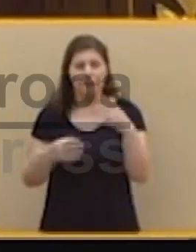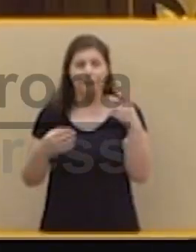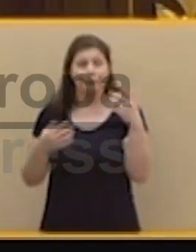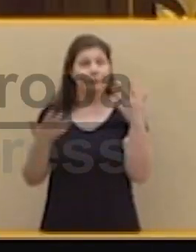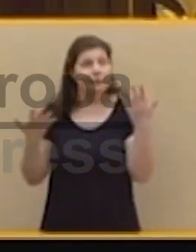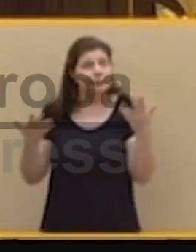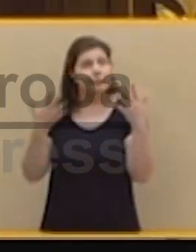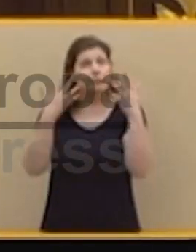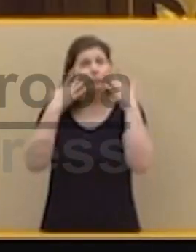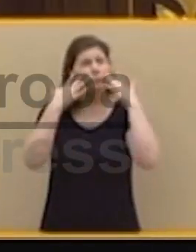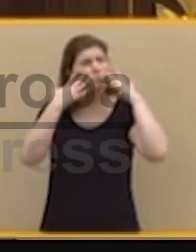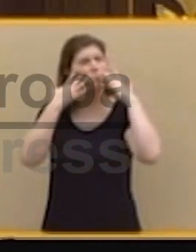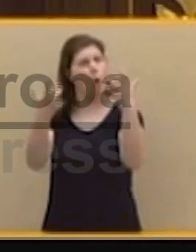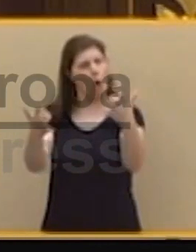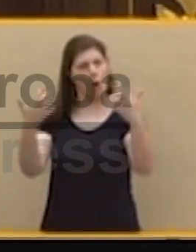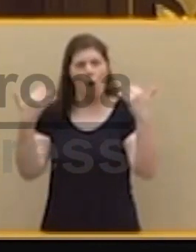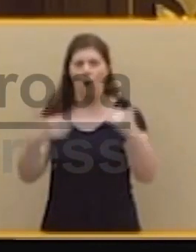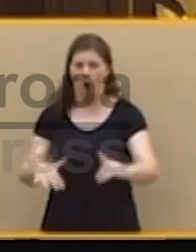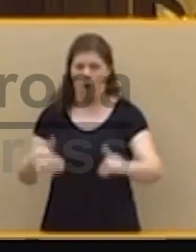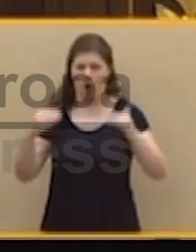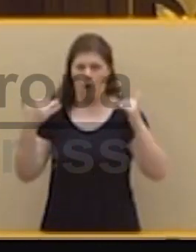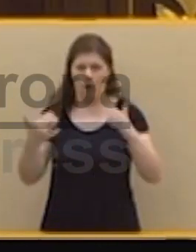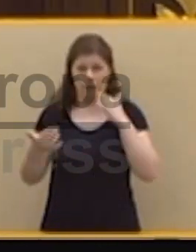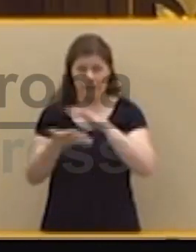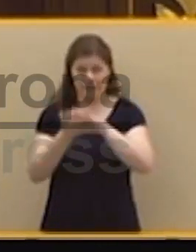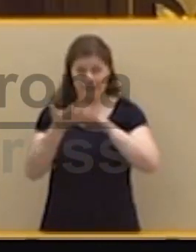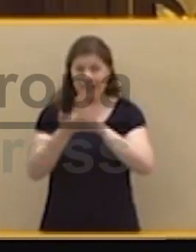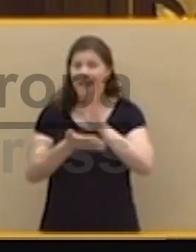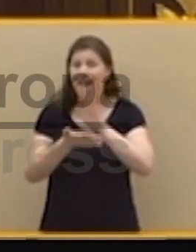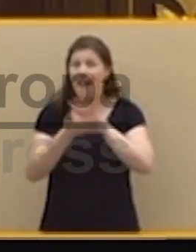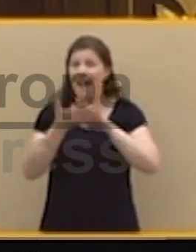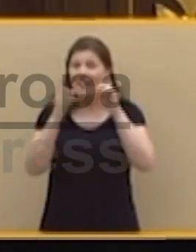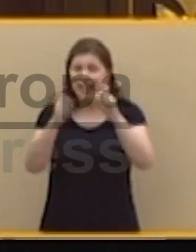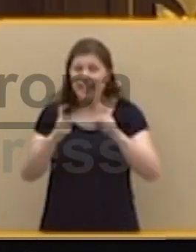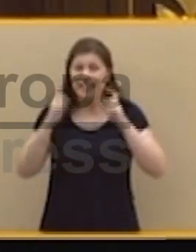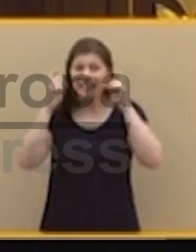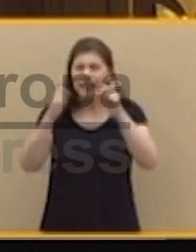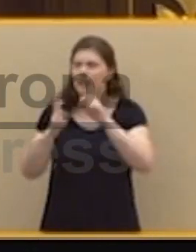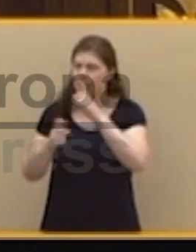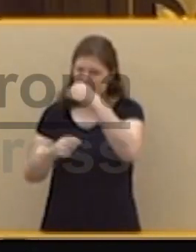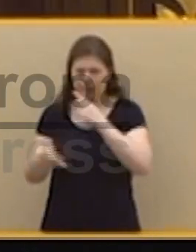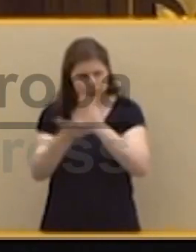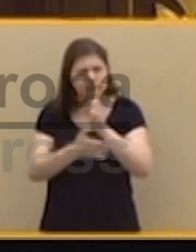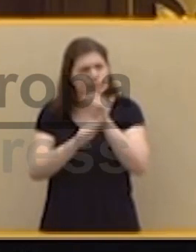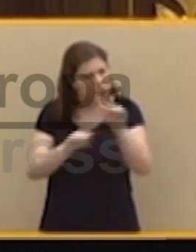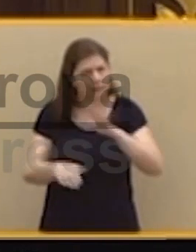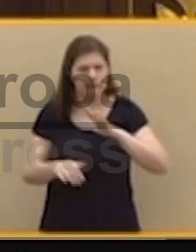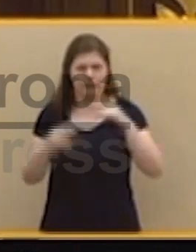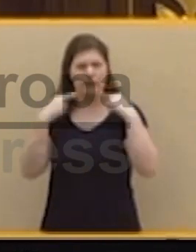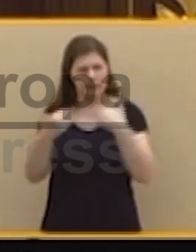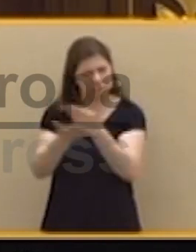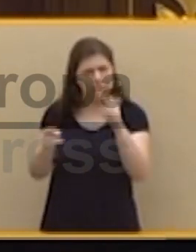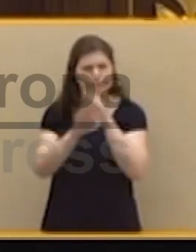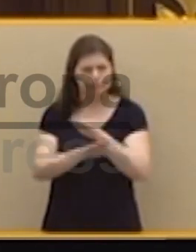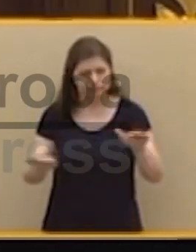Pablo Iglesias considera que ha sido podemos el que ha salido victorioso de este debate Ha logrado acercar posturas para una